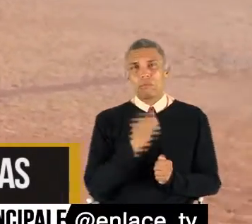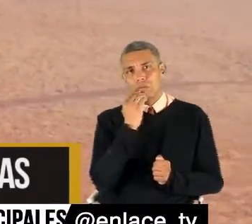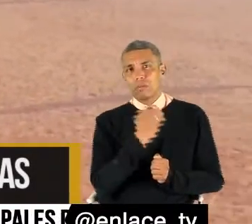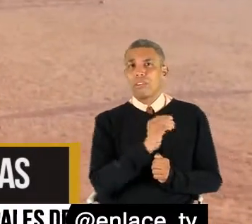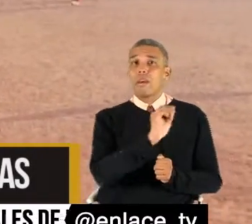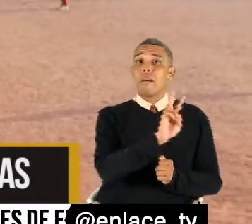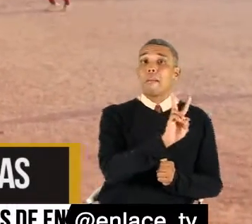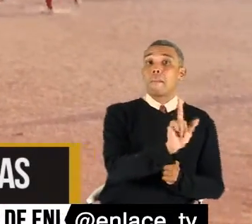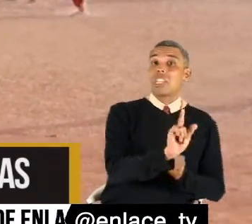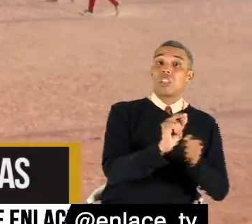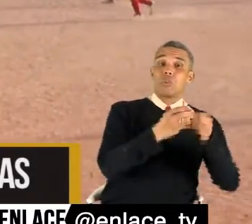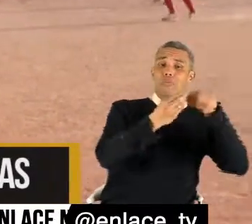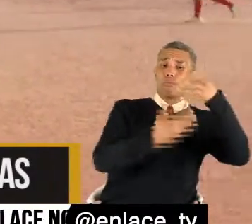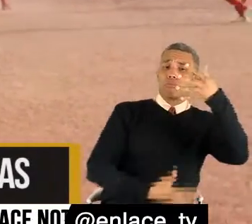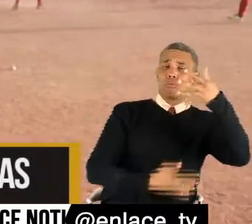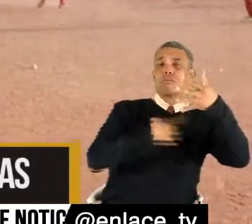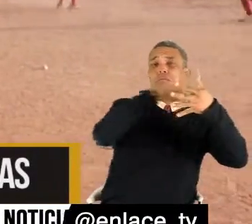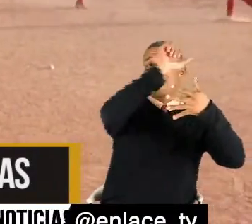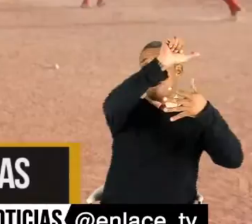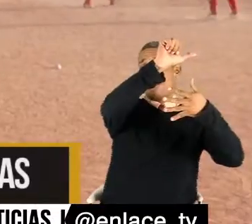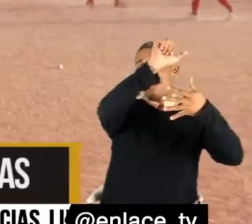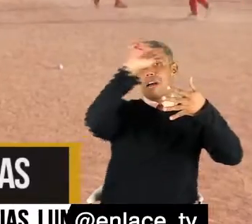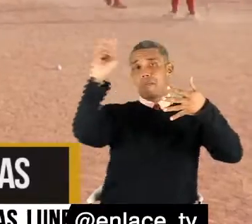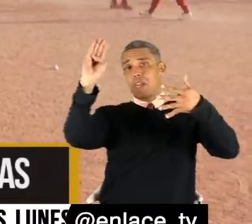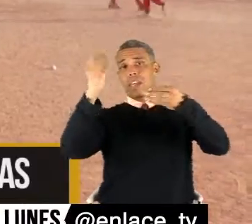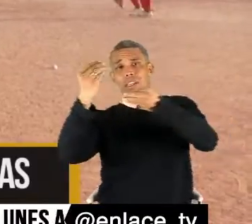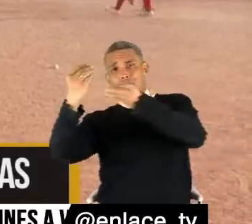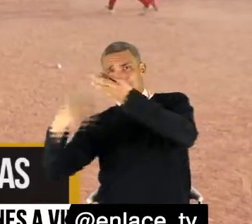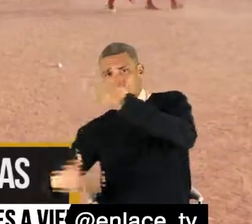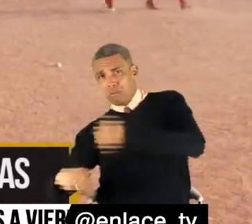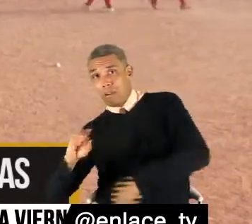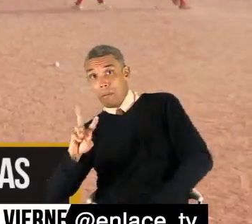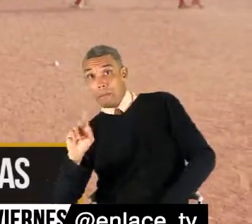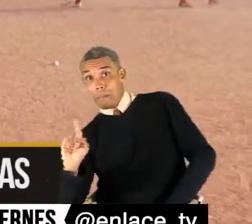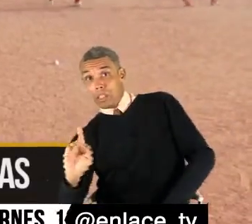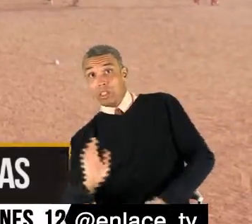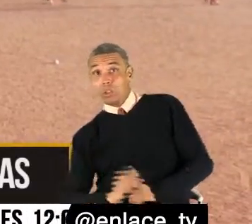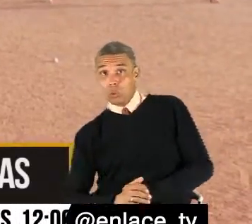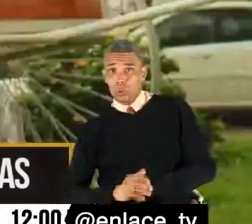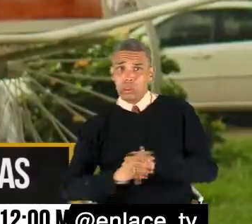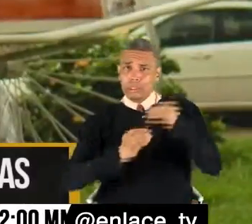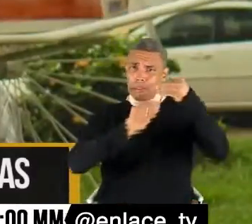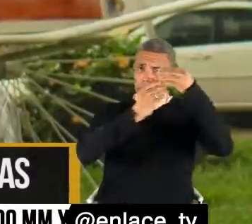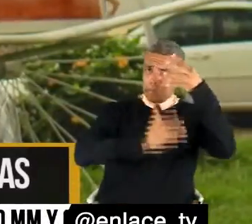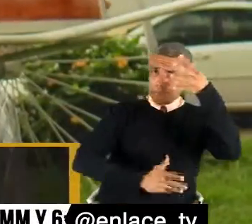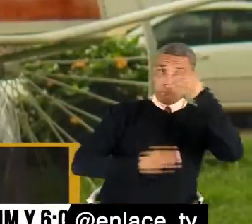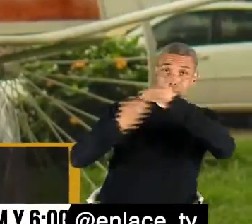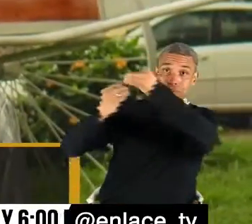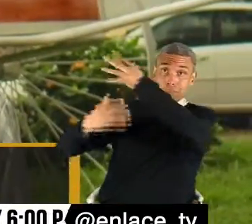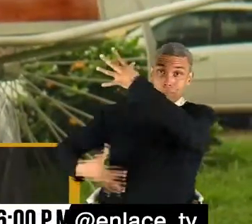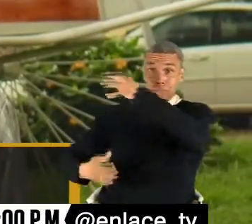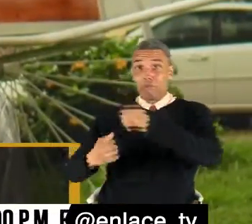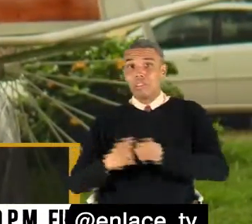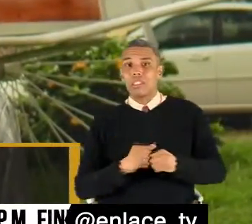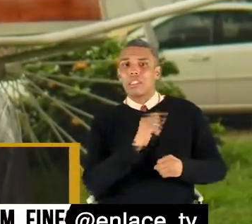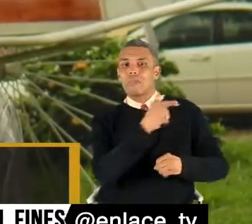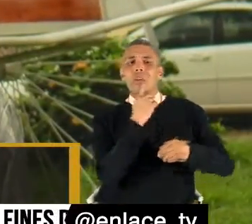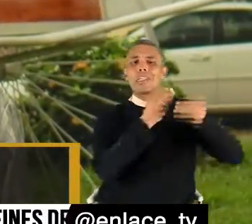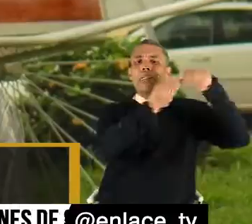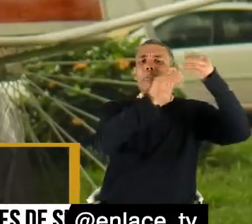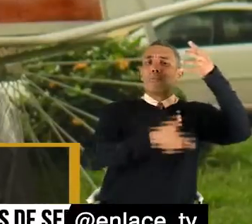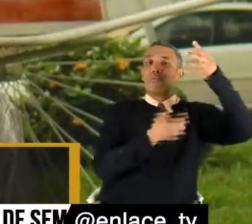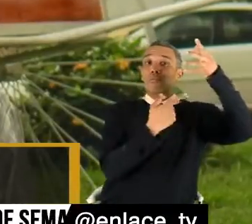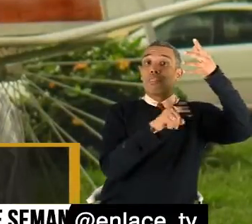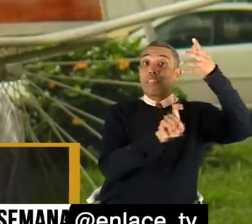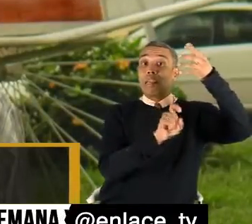grupo. Y ahí se van eliminando en ronda de muerte mutuamente. Bueno, este nivel es competitivo, ahí no se habla de